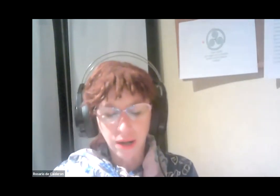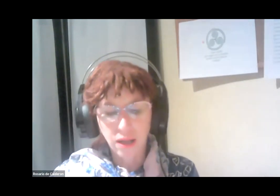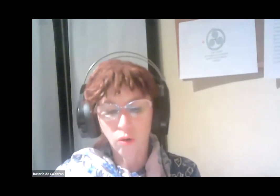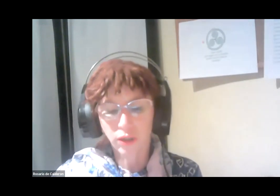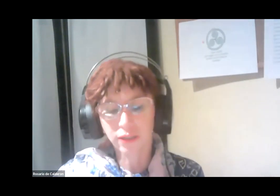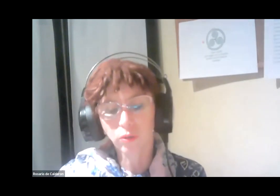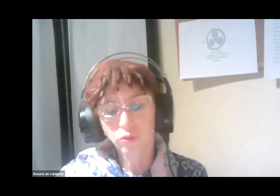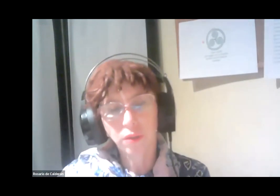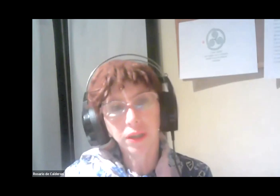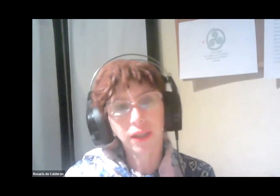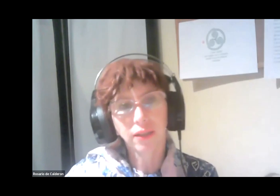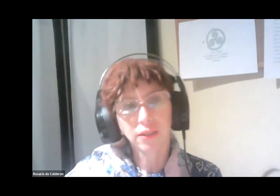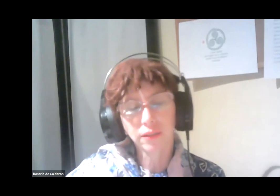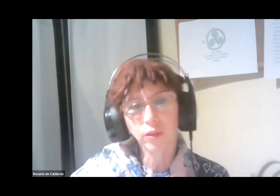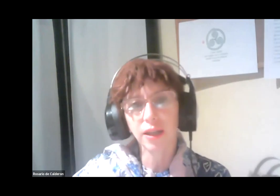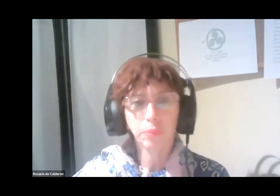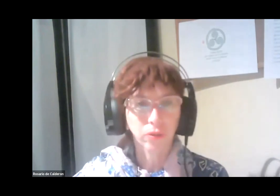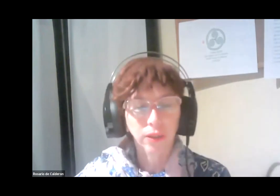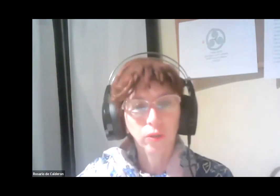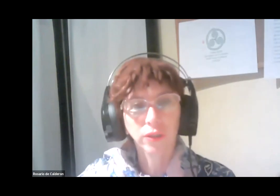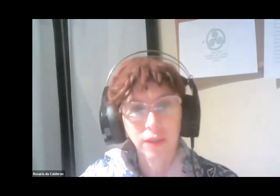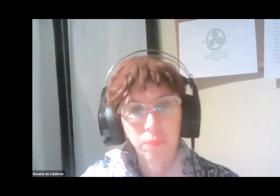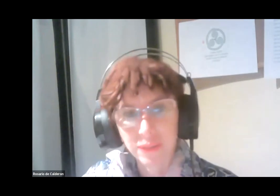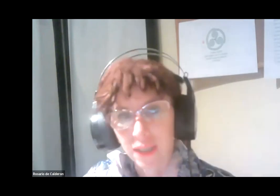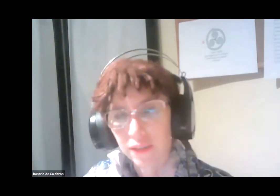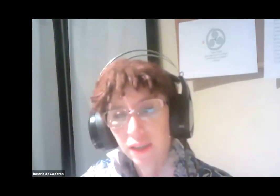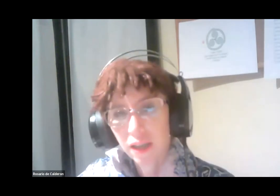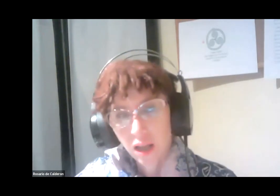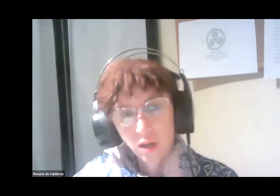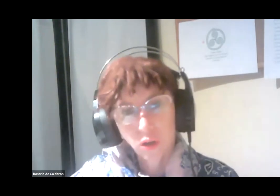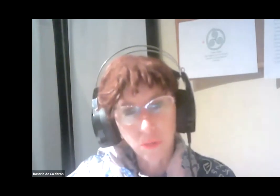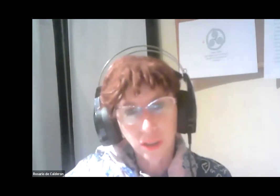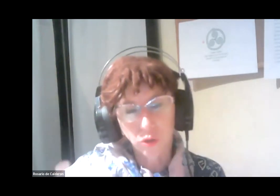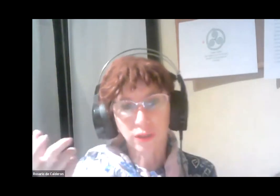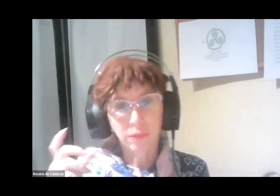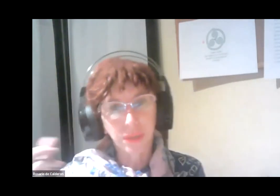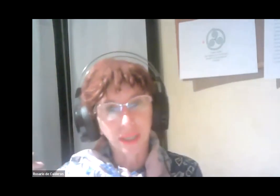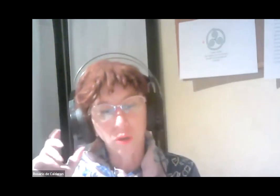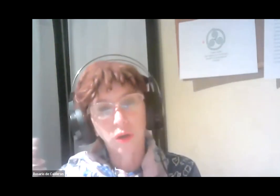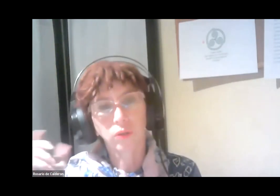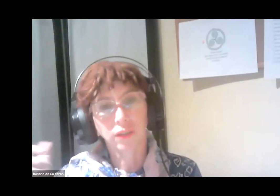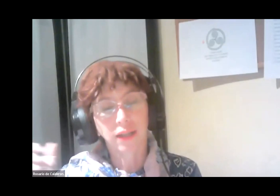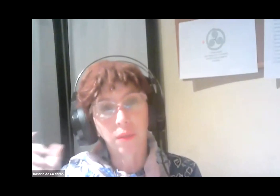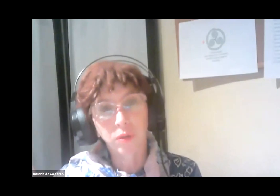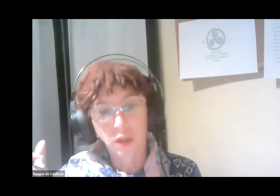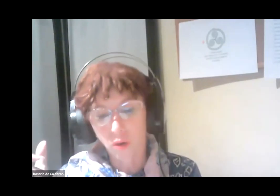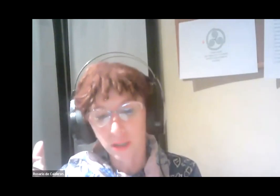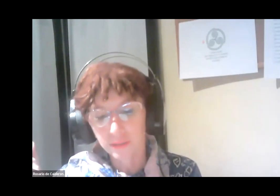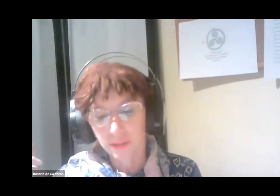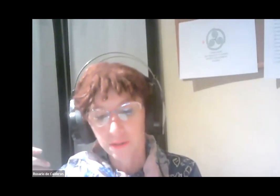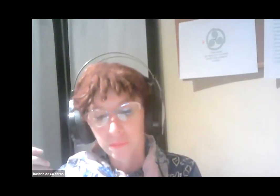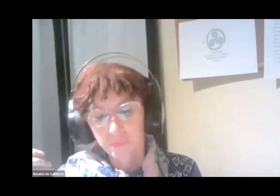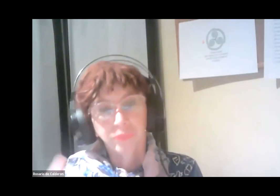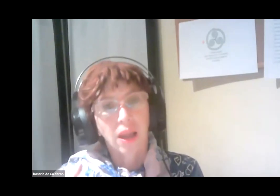a trabajar lo que es justamente atención a las personas con discapacidad lo que hemos hecho en este pequeño juego de intercambio de